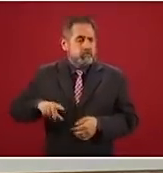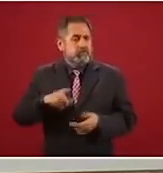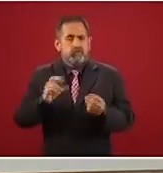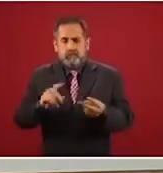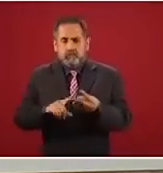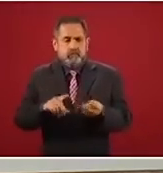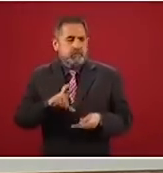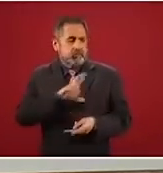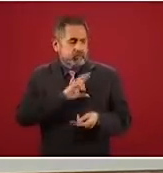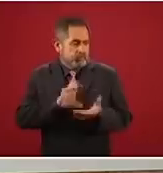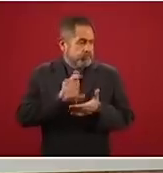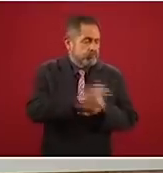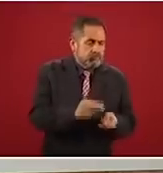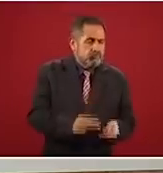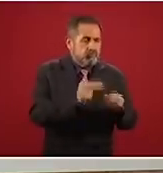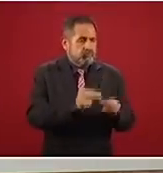Estado no puede asfixiar